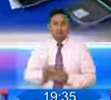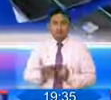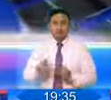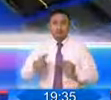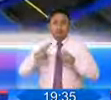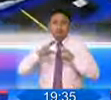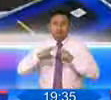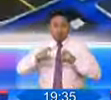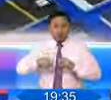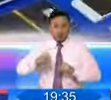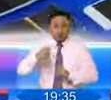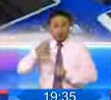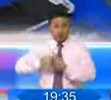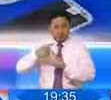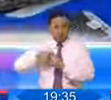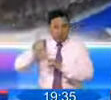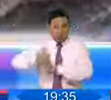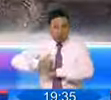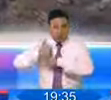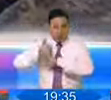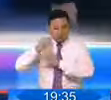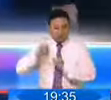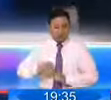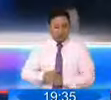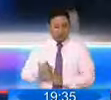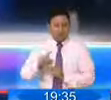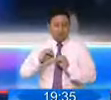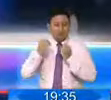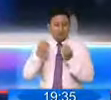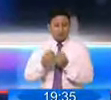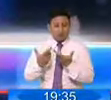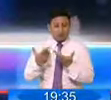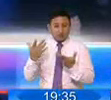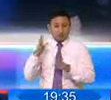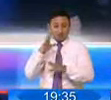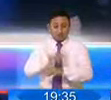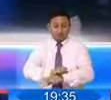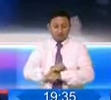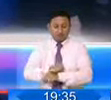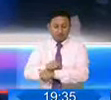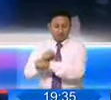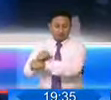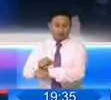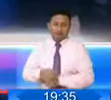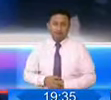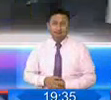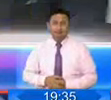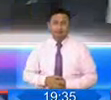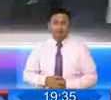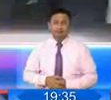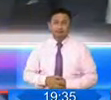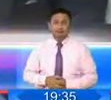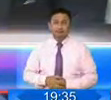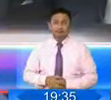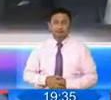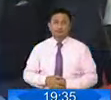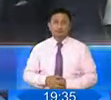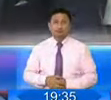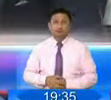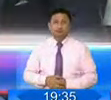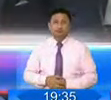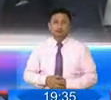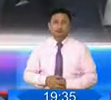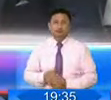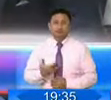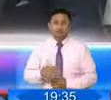varios meses por parte de las autoridades permitió desarticular esta presunta banda. Y una vez verificada